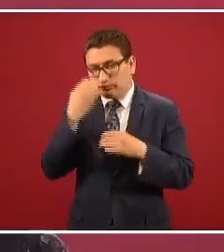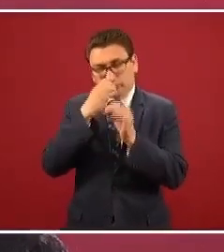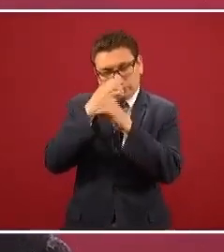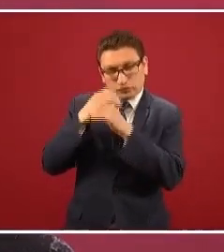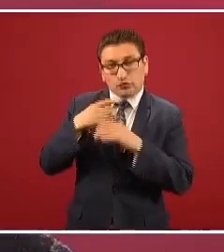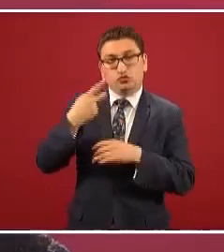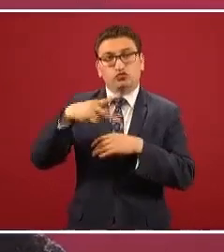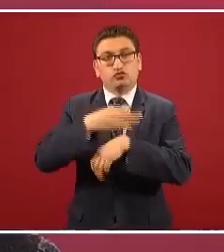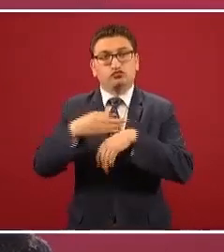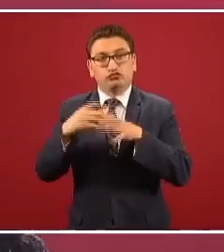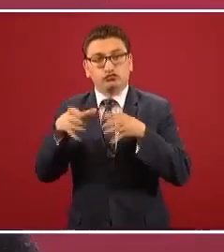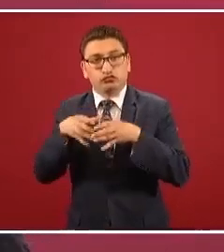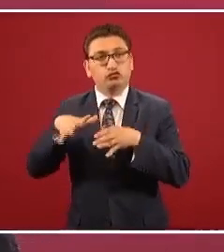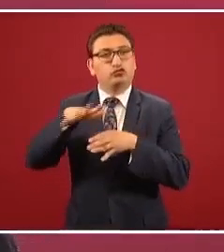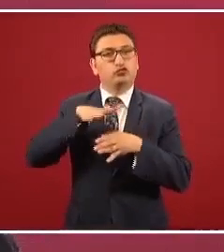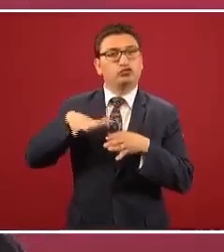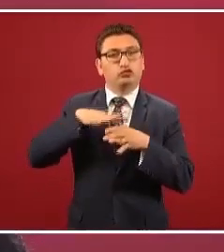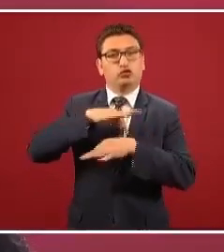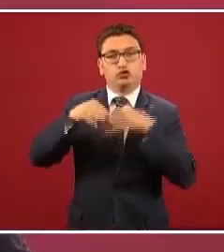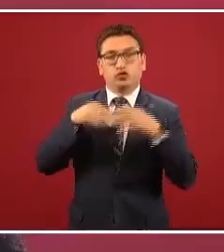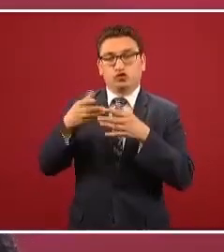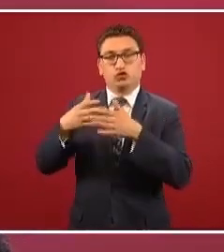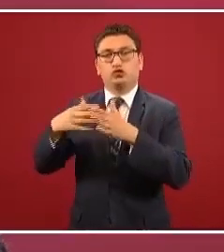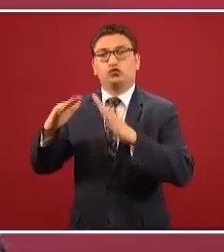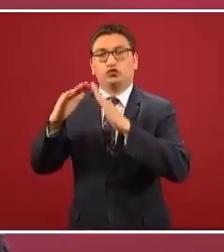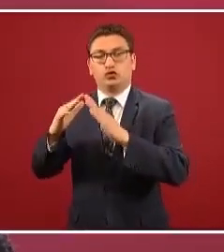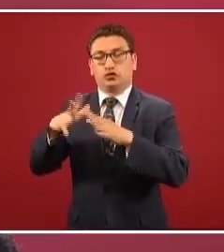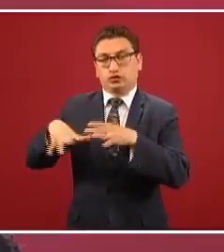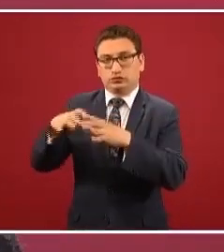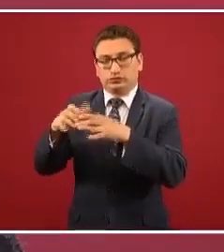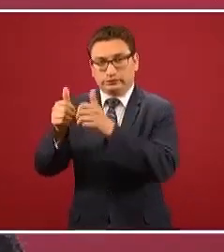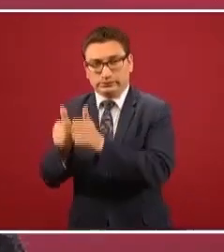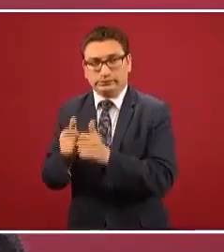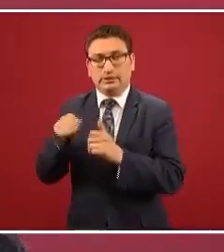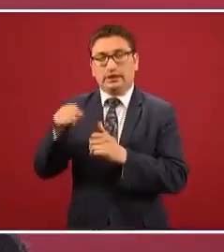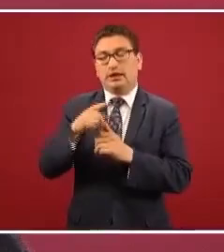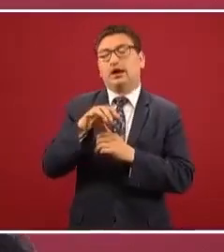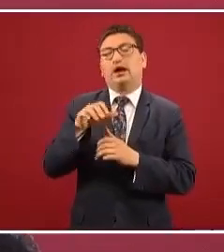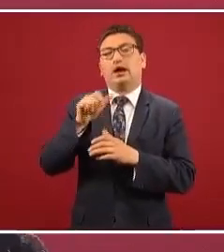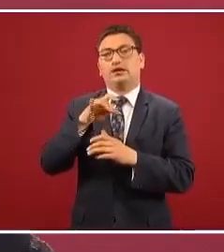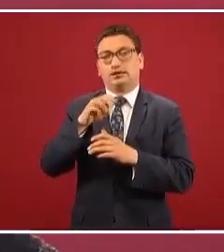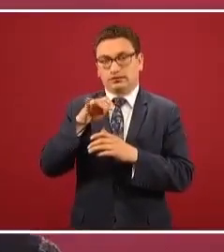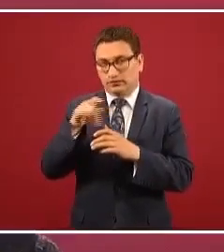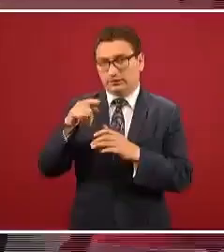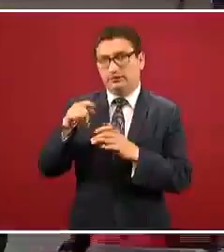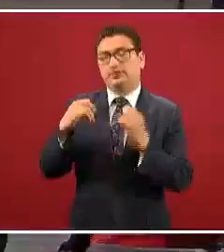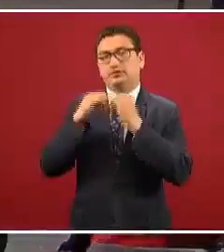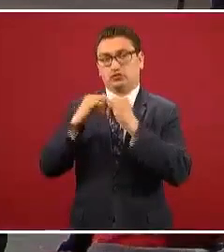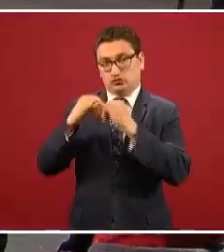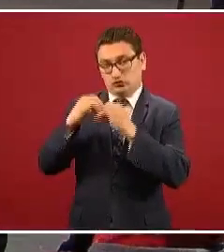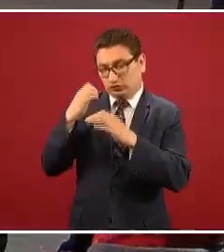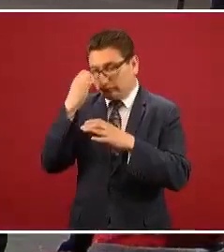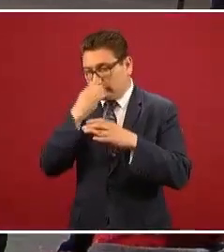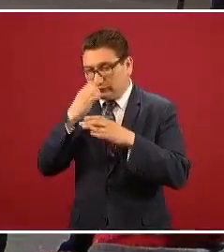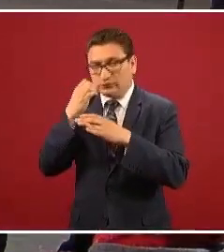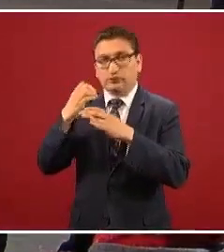esta familia está en aislamiento en el Instituto Nacional de Enfermedades Respiratorias. El motivo, tengámoslo muy claro,